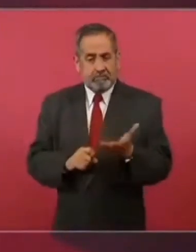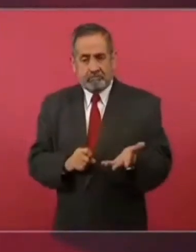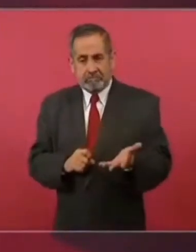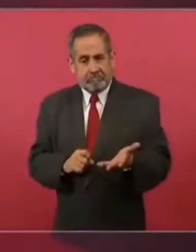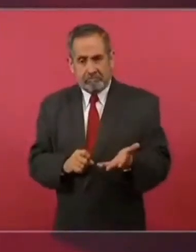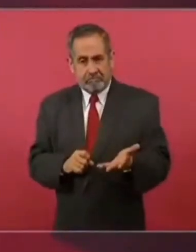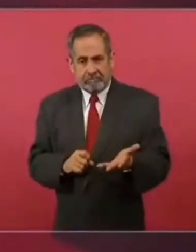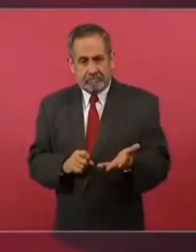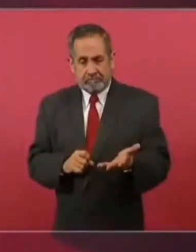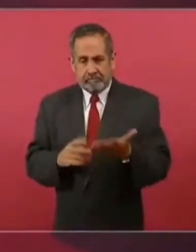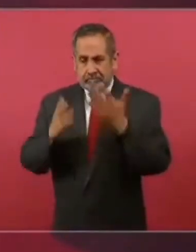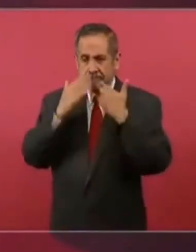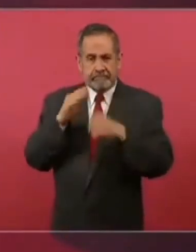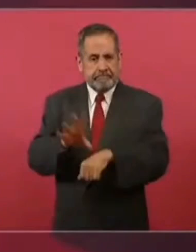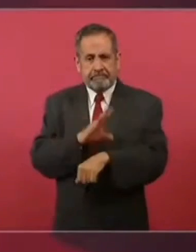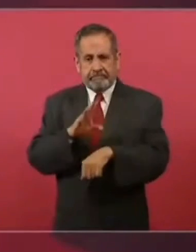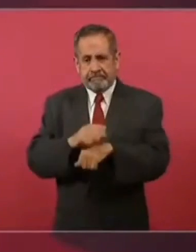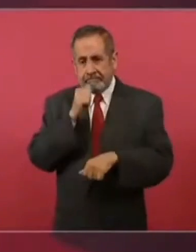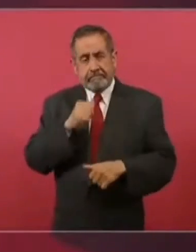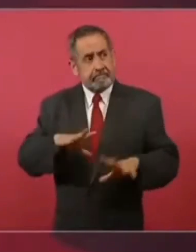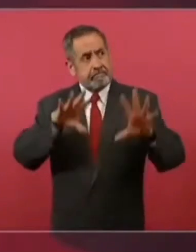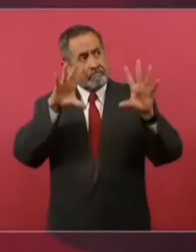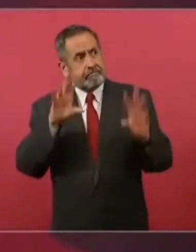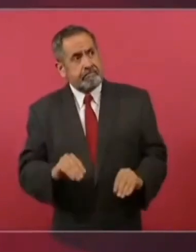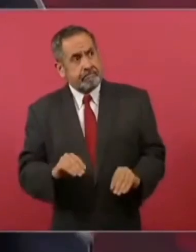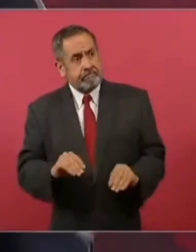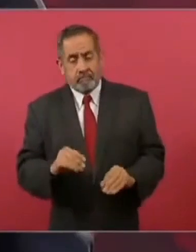sin energía eléctrica